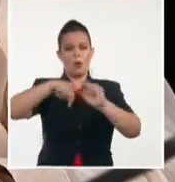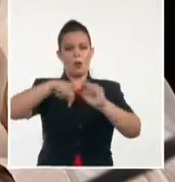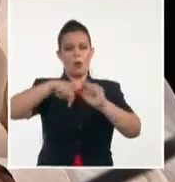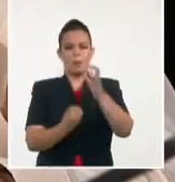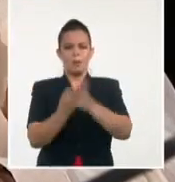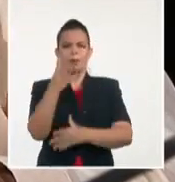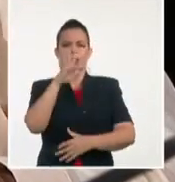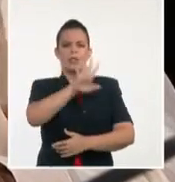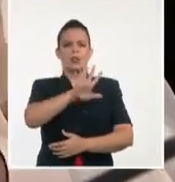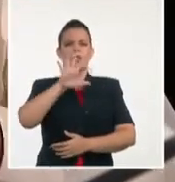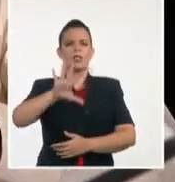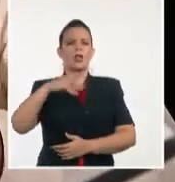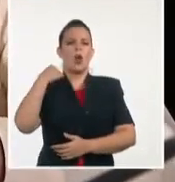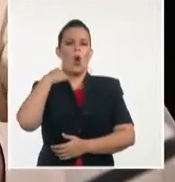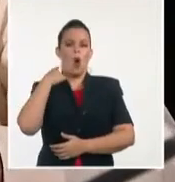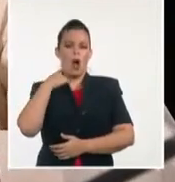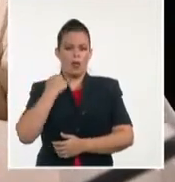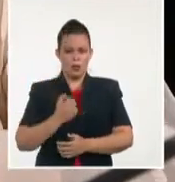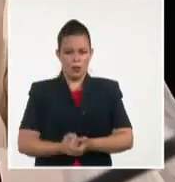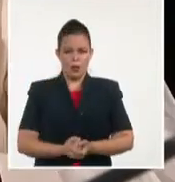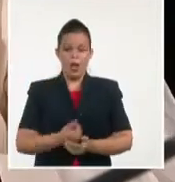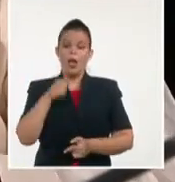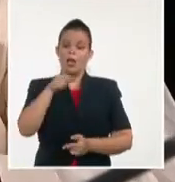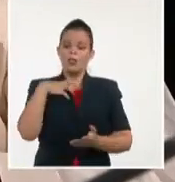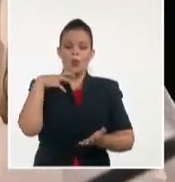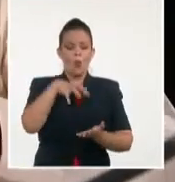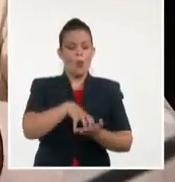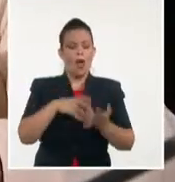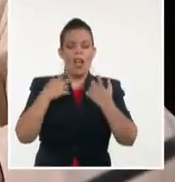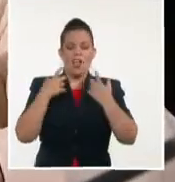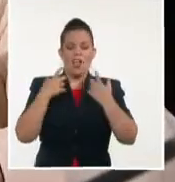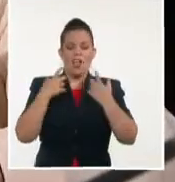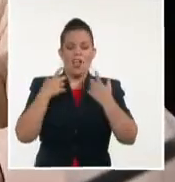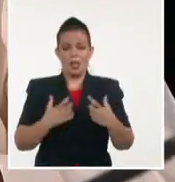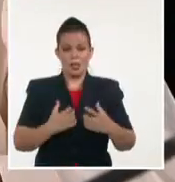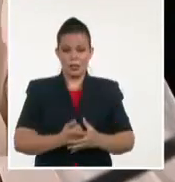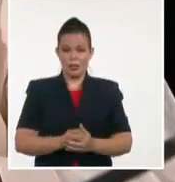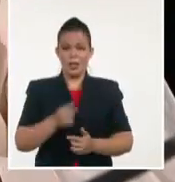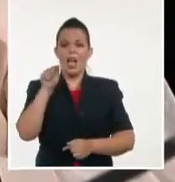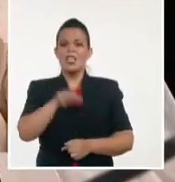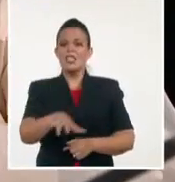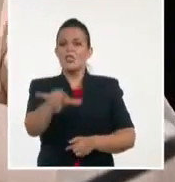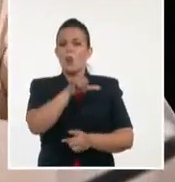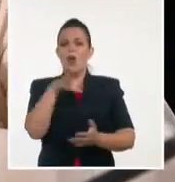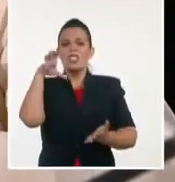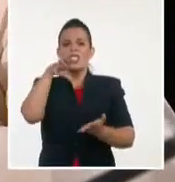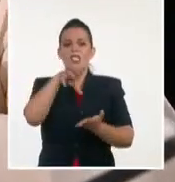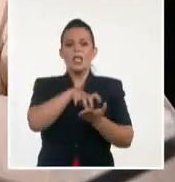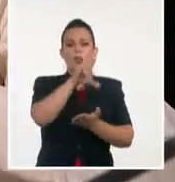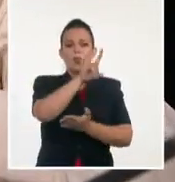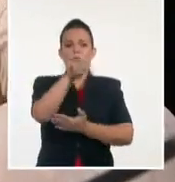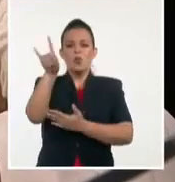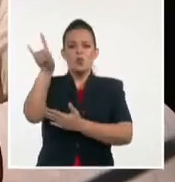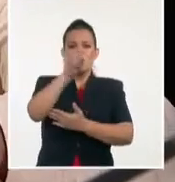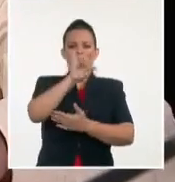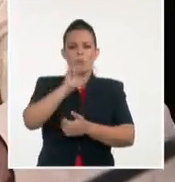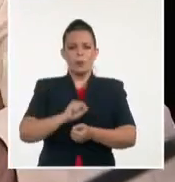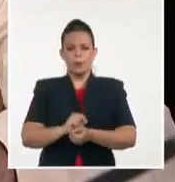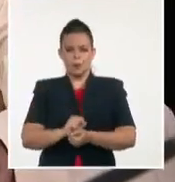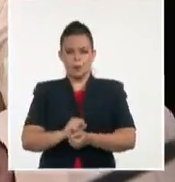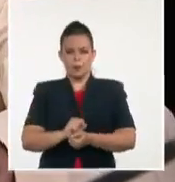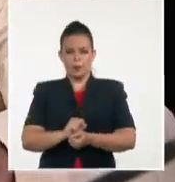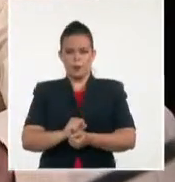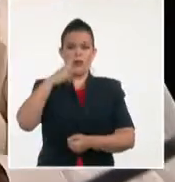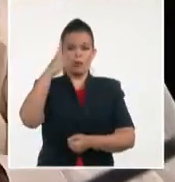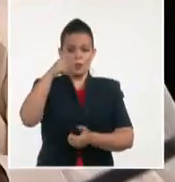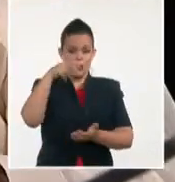de creación. Sí. Eso es una instalación muy importante, donde además está nuestro centro de radares, pero también es, por ejemplo, la segunda instalación donde